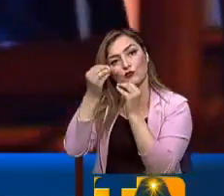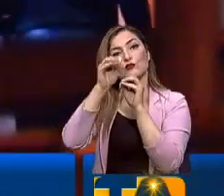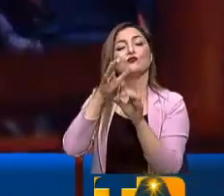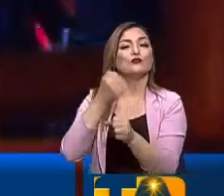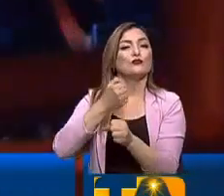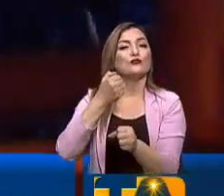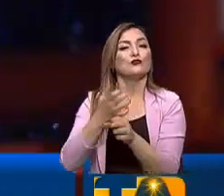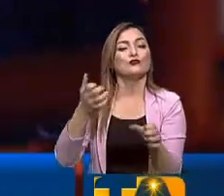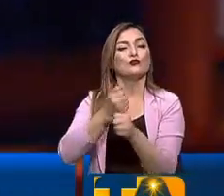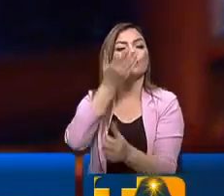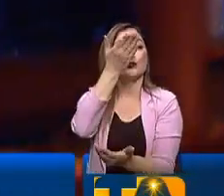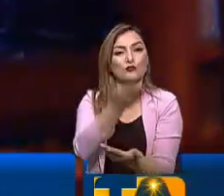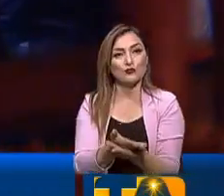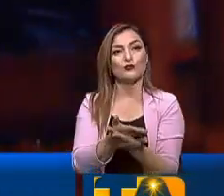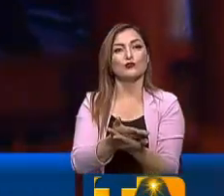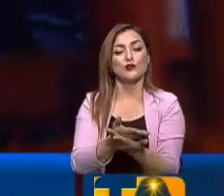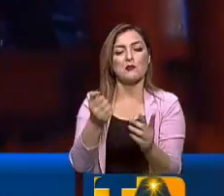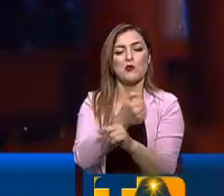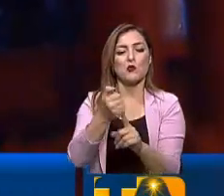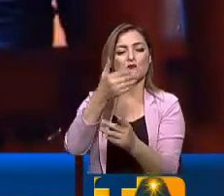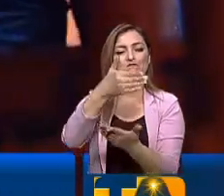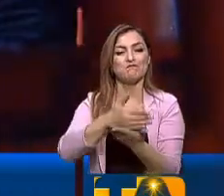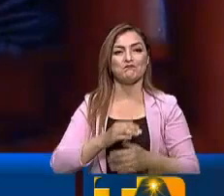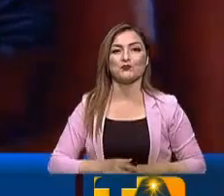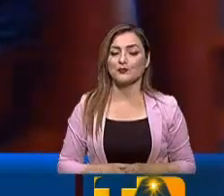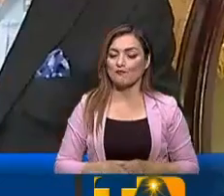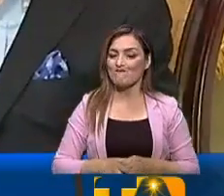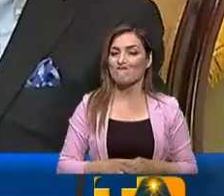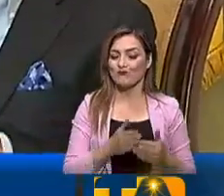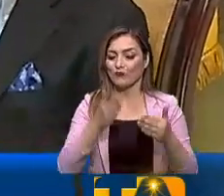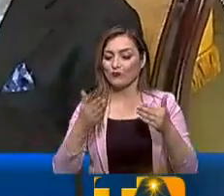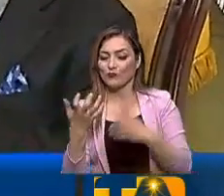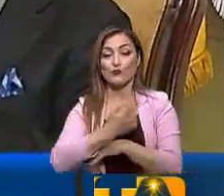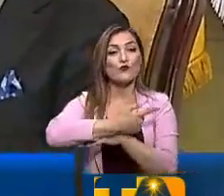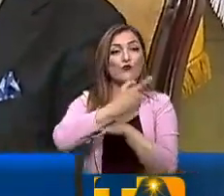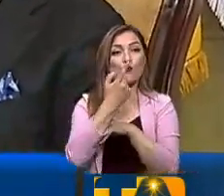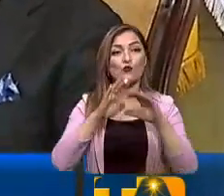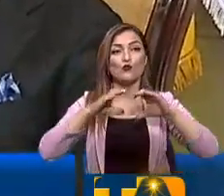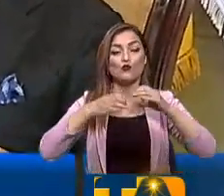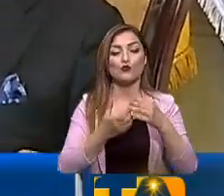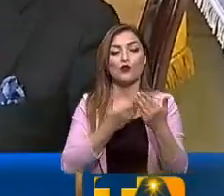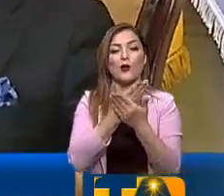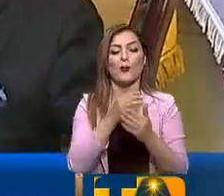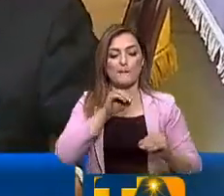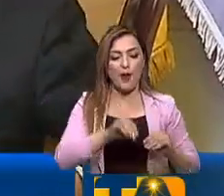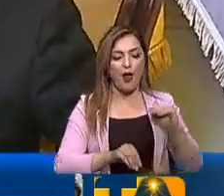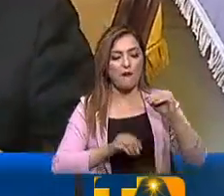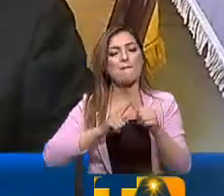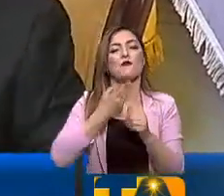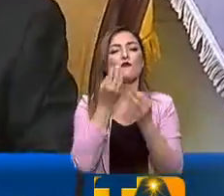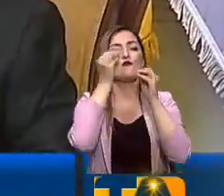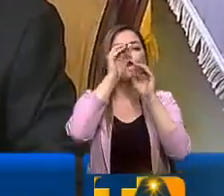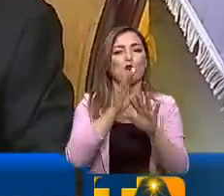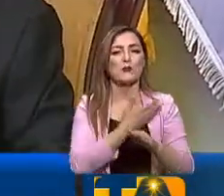realizado y una propuesta para frenar la violencia. En 15 días, esta comisión deberá presentar un primer informe, tanto al presidente